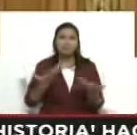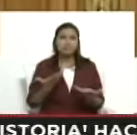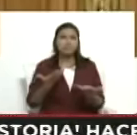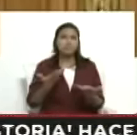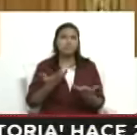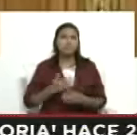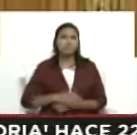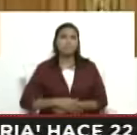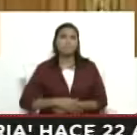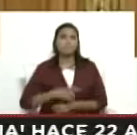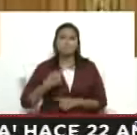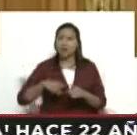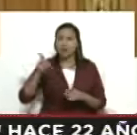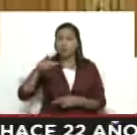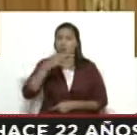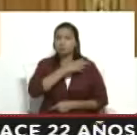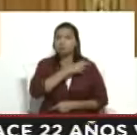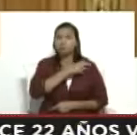no asume.